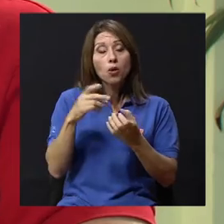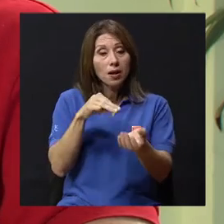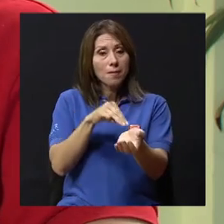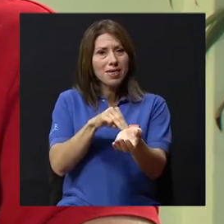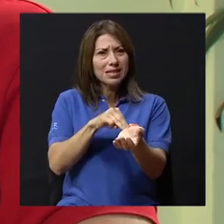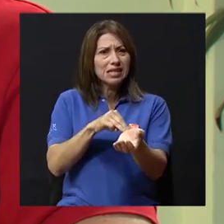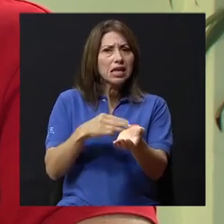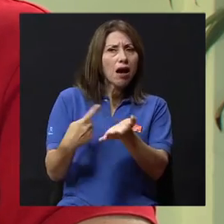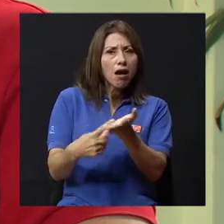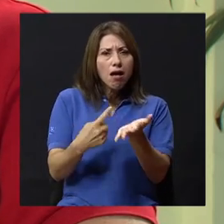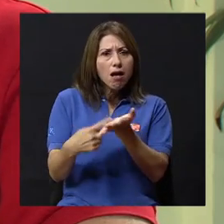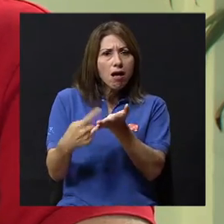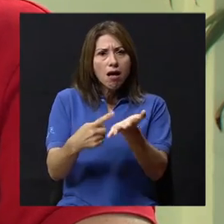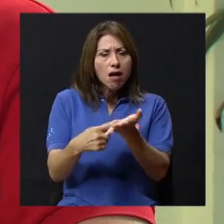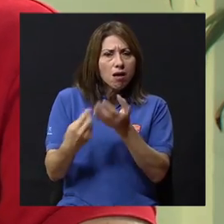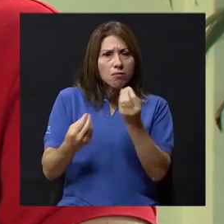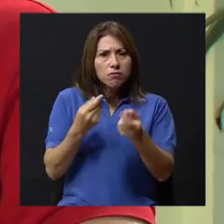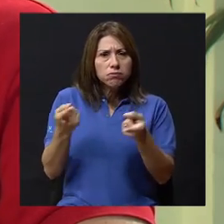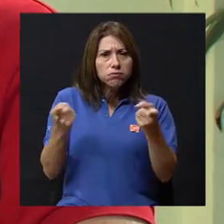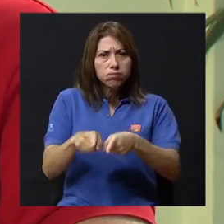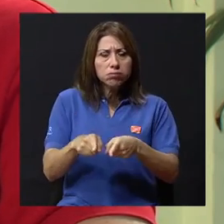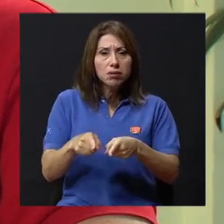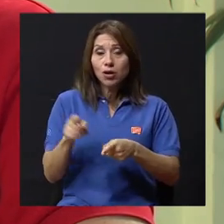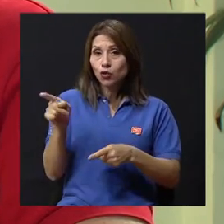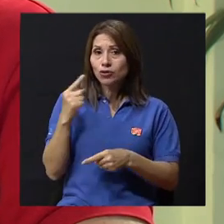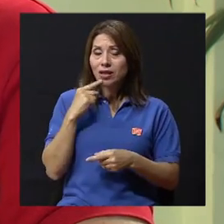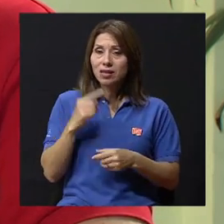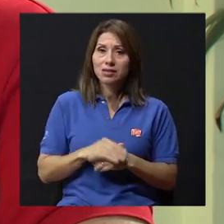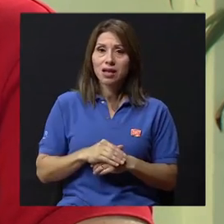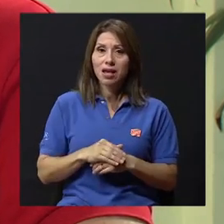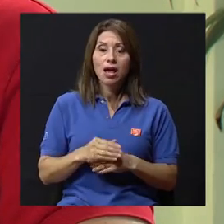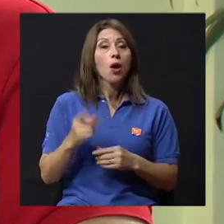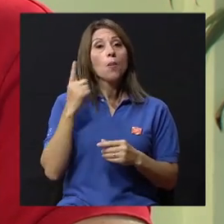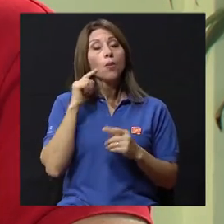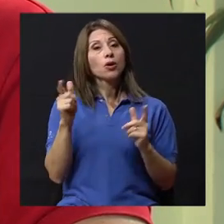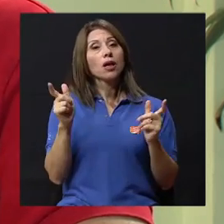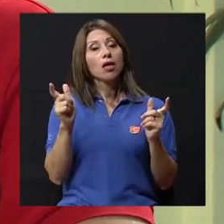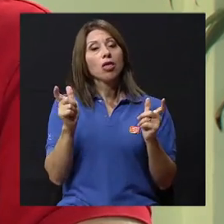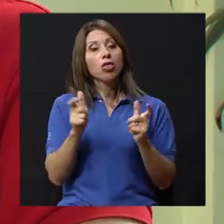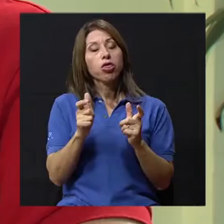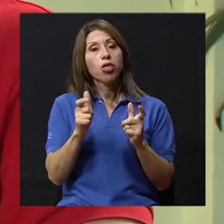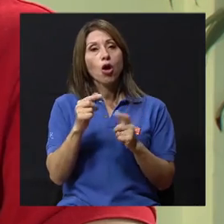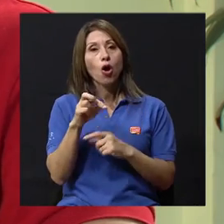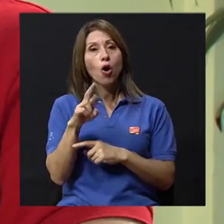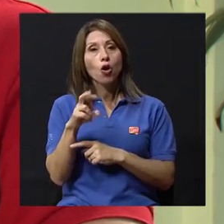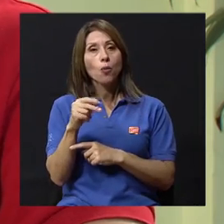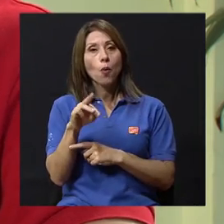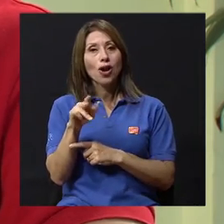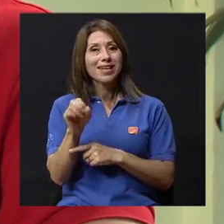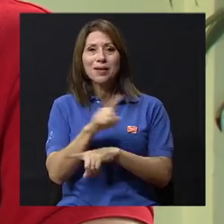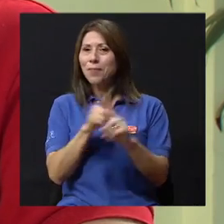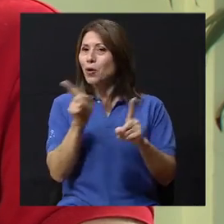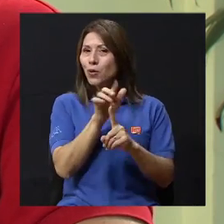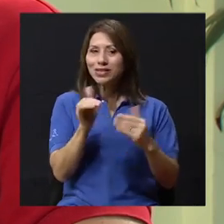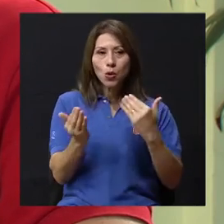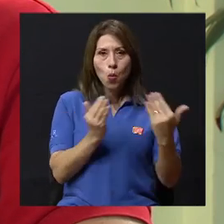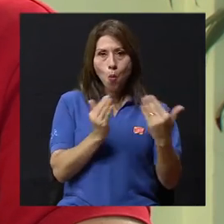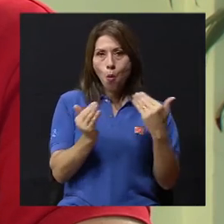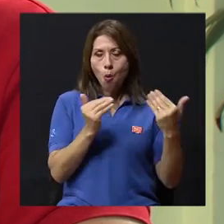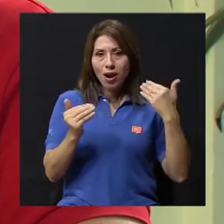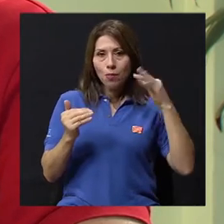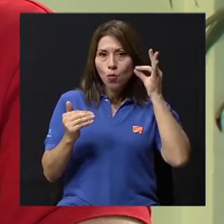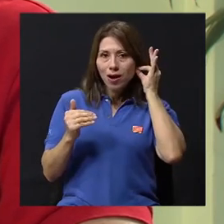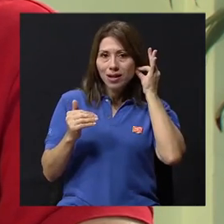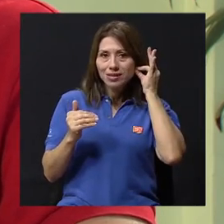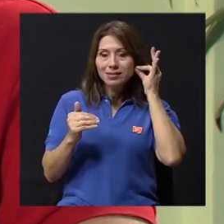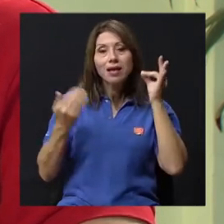por lo precisamente que lo que usted dice, los cambios, la supresión de hormonas no es tan abrupta como ocurre con las mujeres, en el hombre